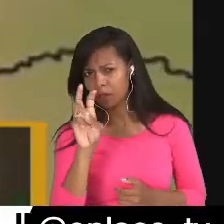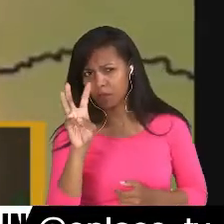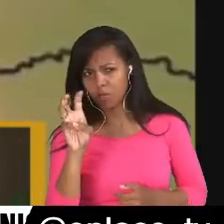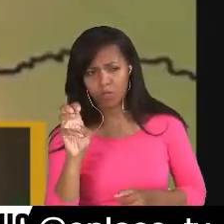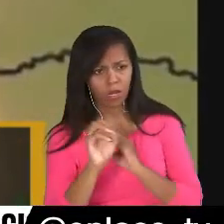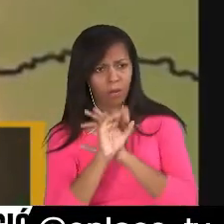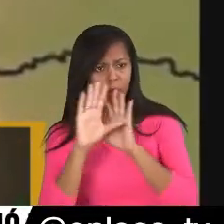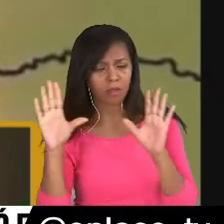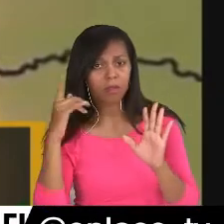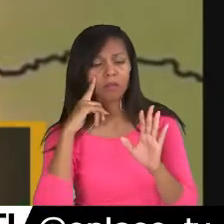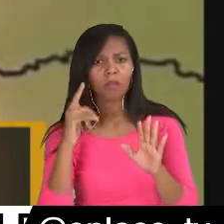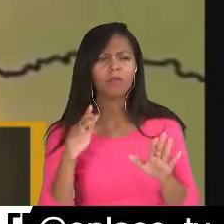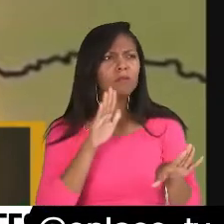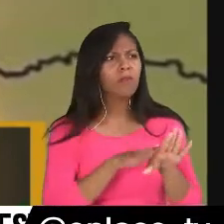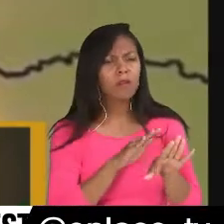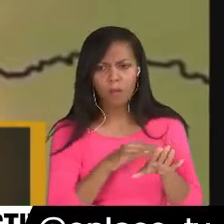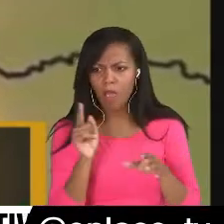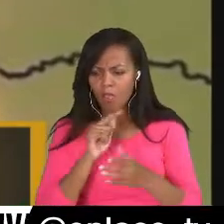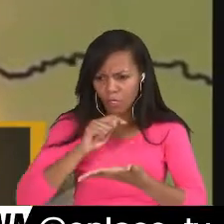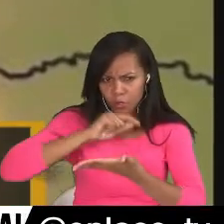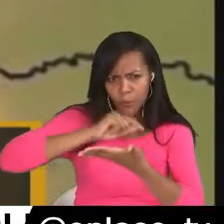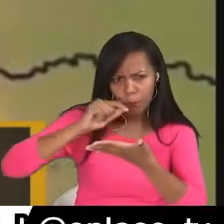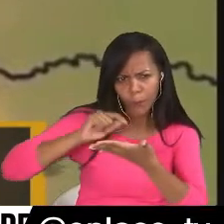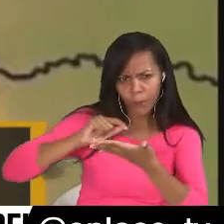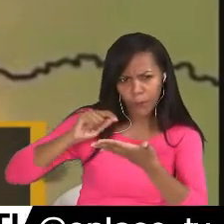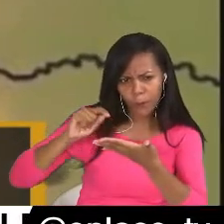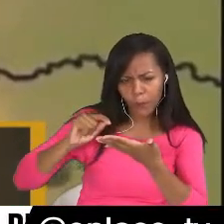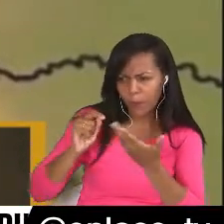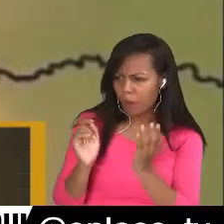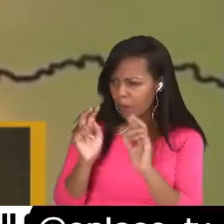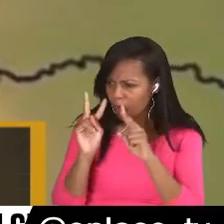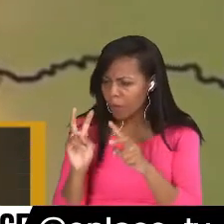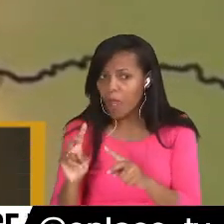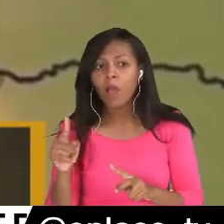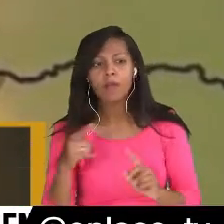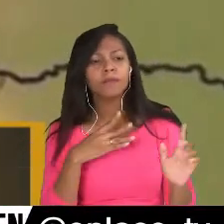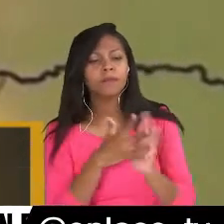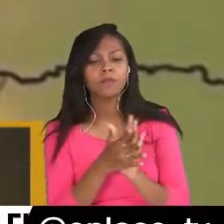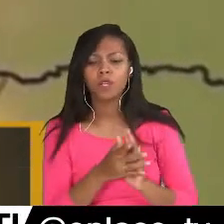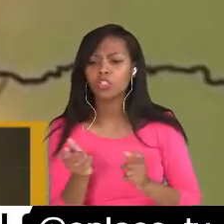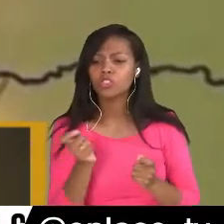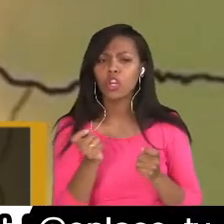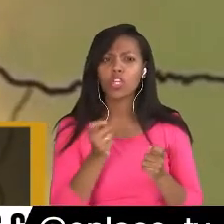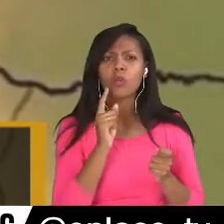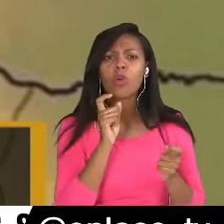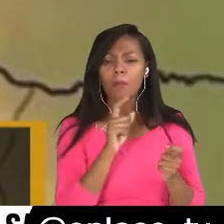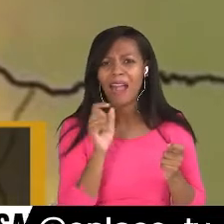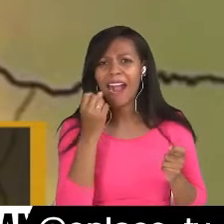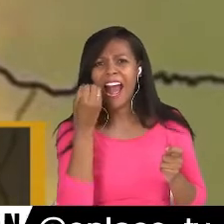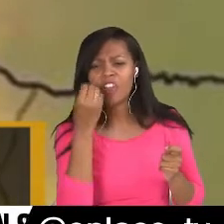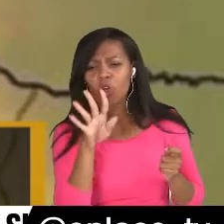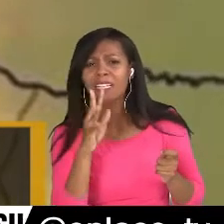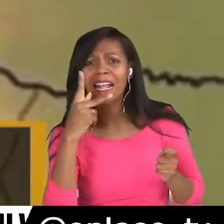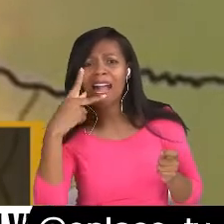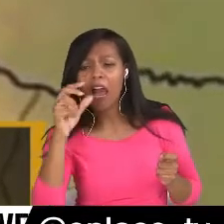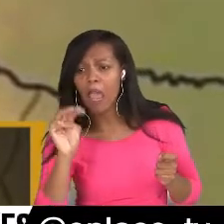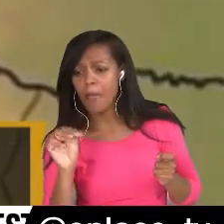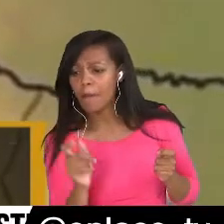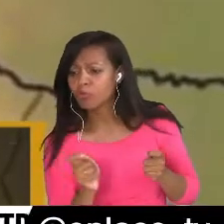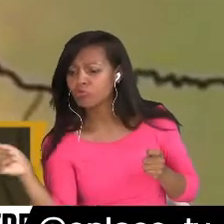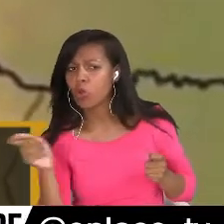el Servicio Geológico Colombiano. El sismo tuvo su epicentro a 14 kilómetros de Bucaramanga, en el municipio de Tona, Santander, con